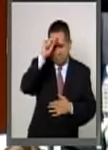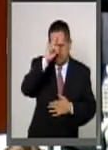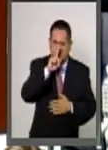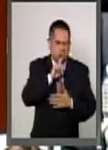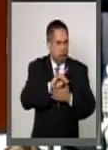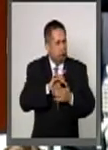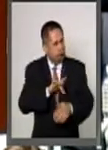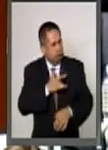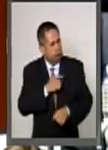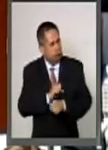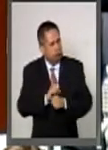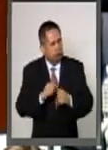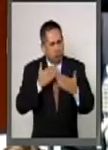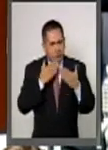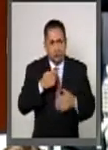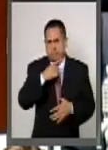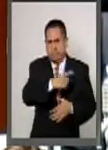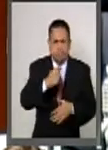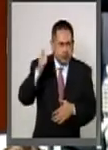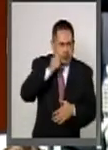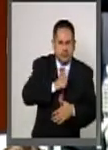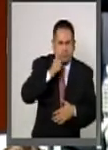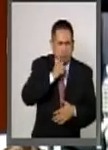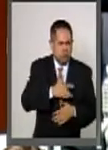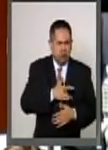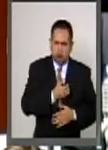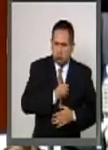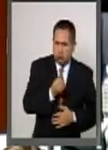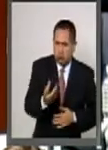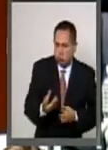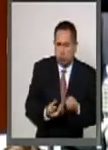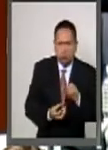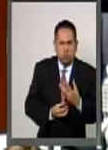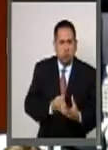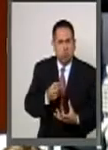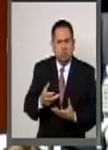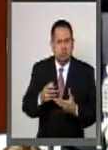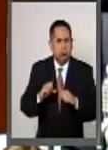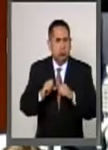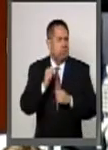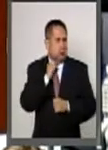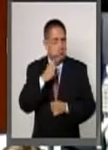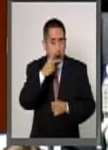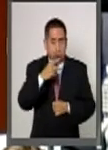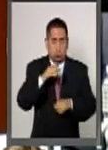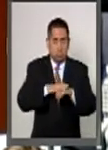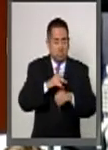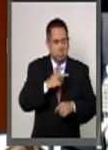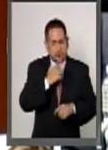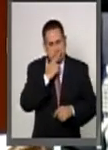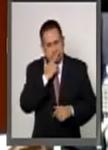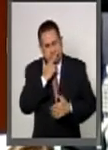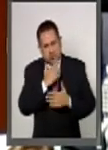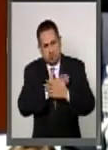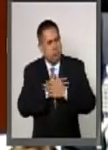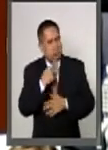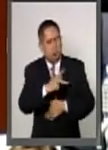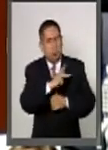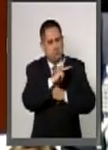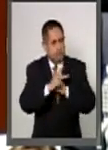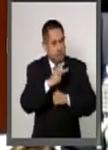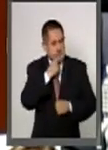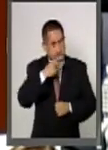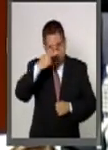sensible, con ganas siempre de aportar algo al Senado, pero con ese profundo amor a su país,